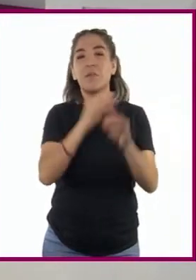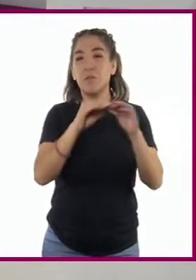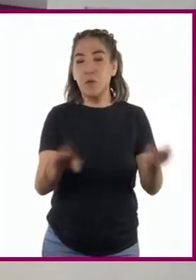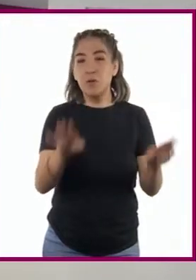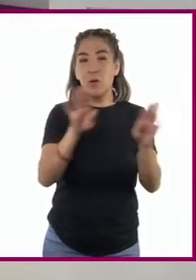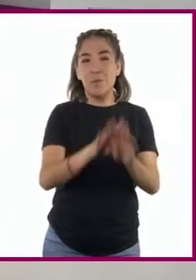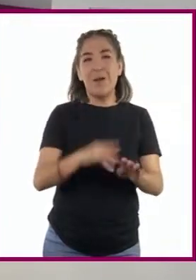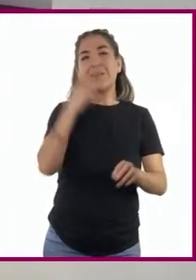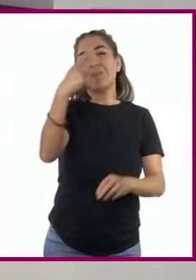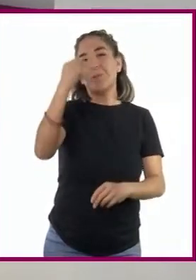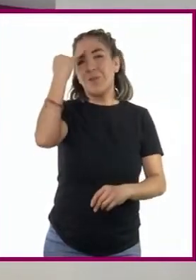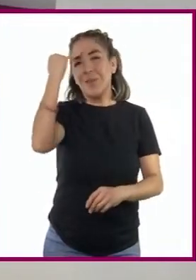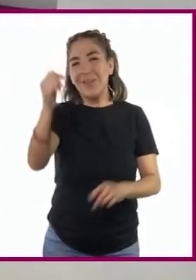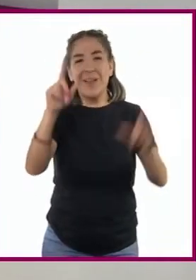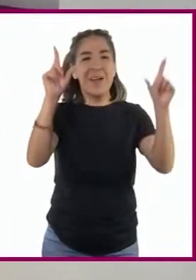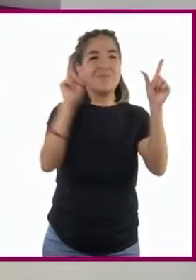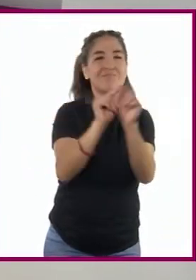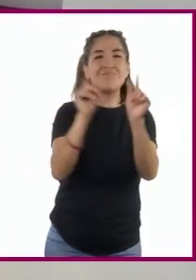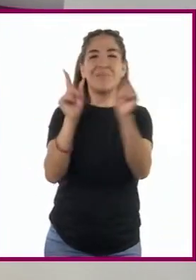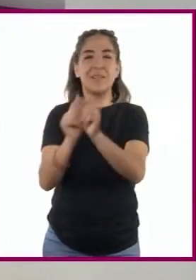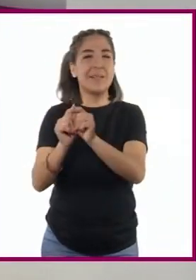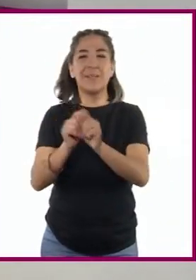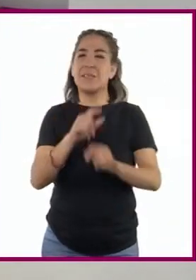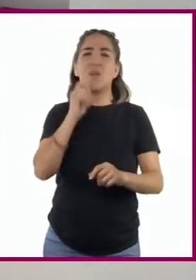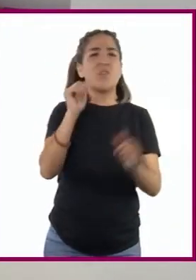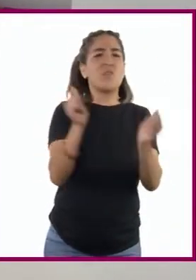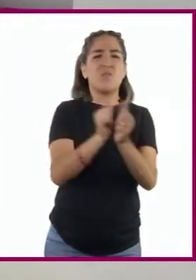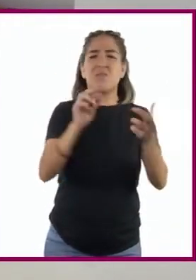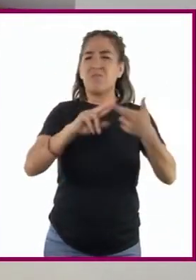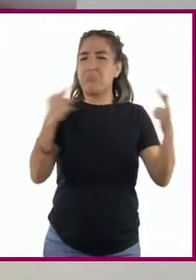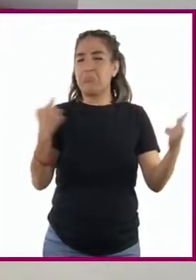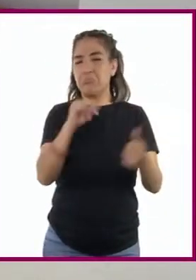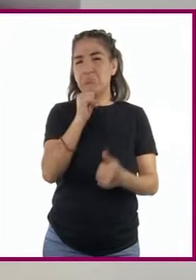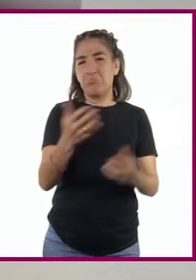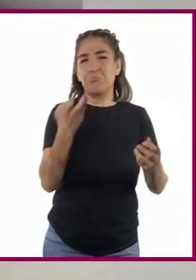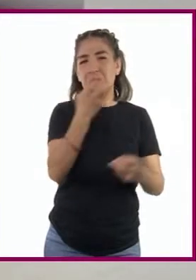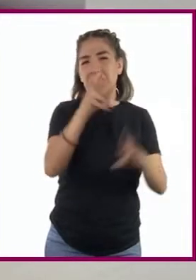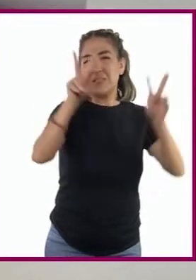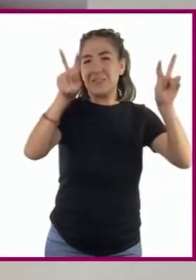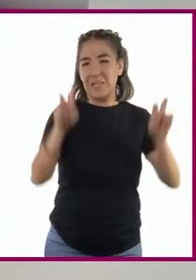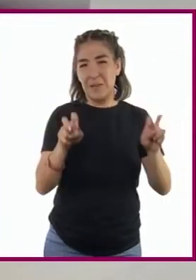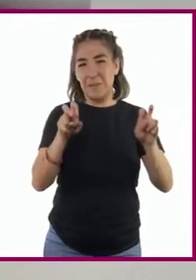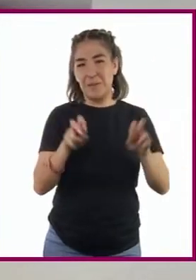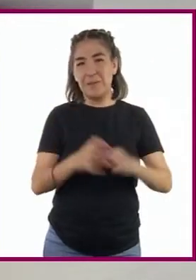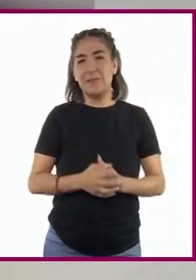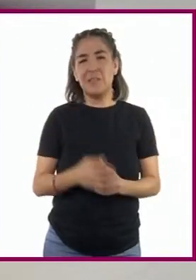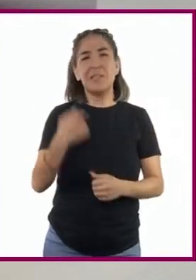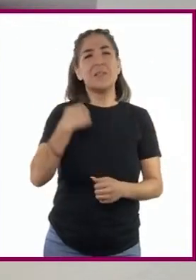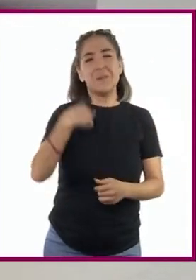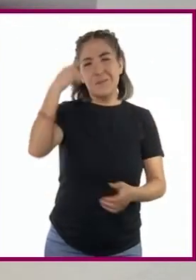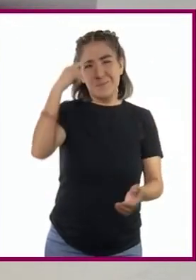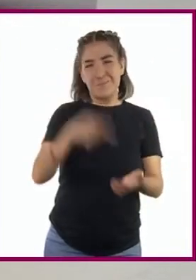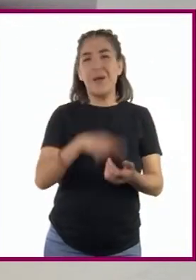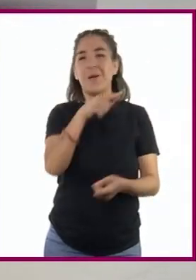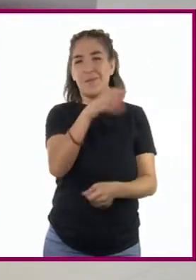de frases o ideas aisladas que no tienen relación entre sí. Profesora, creo que ya entendí.